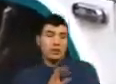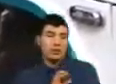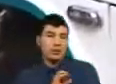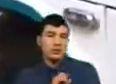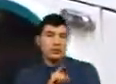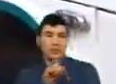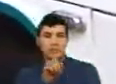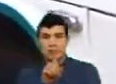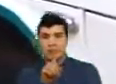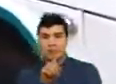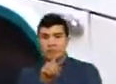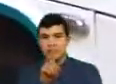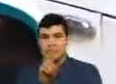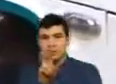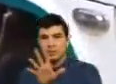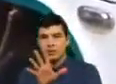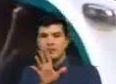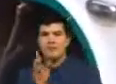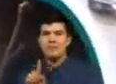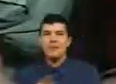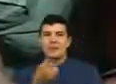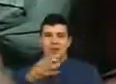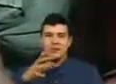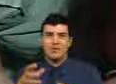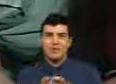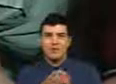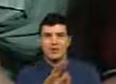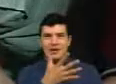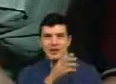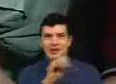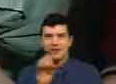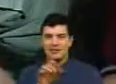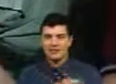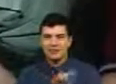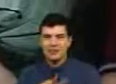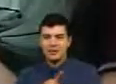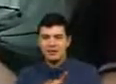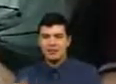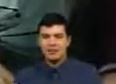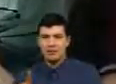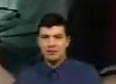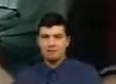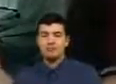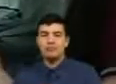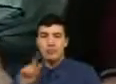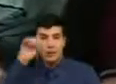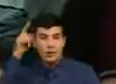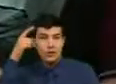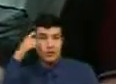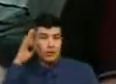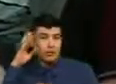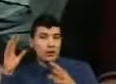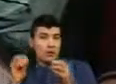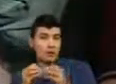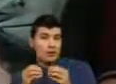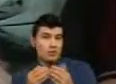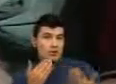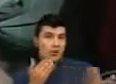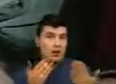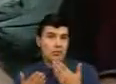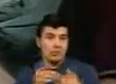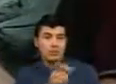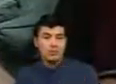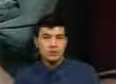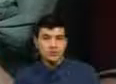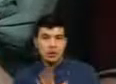primeros 500 que estarán en esta zona. El fin de semana el Gobierno Nacional se puso de acuerdo con los campesinos y con la